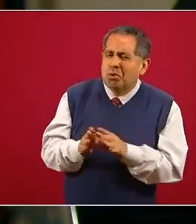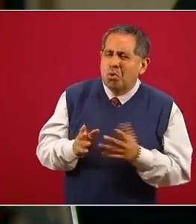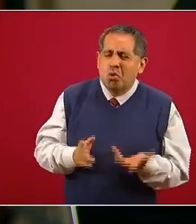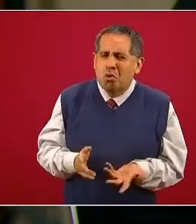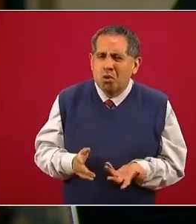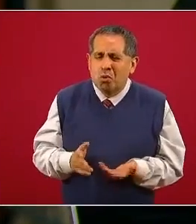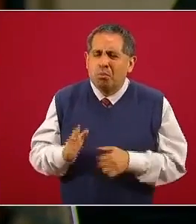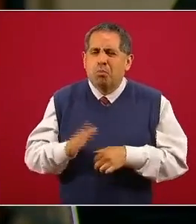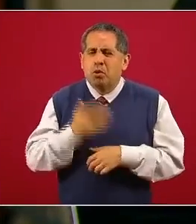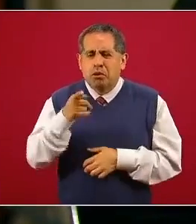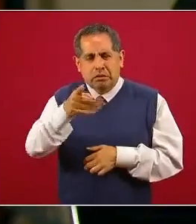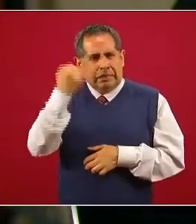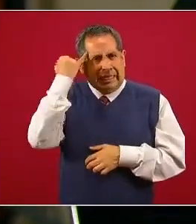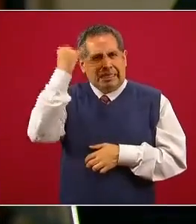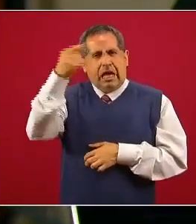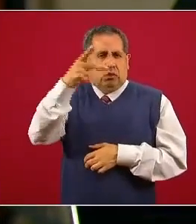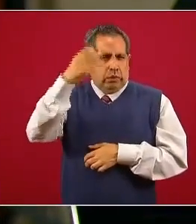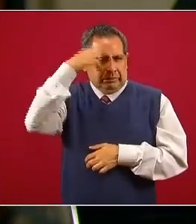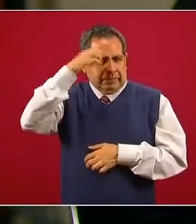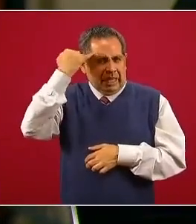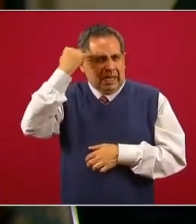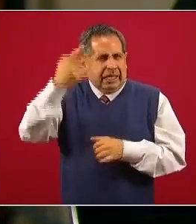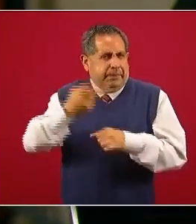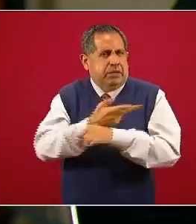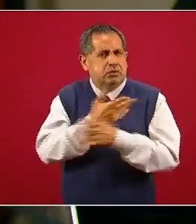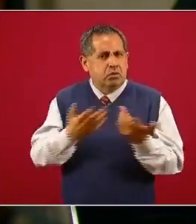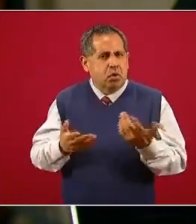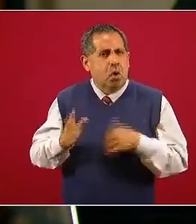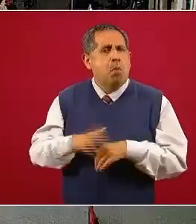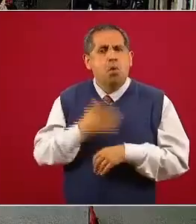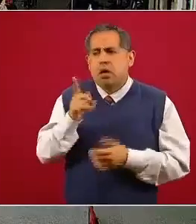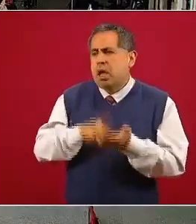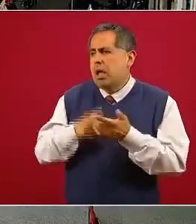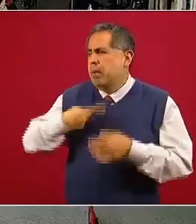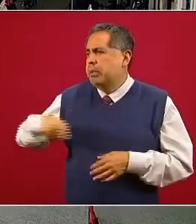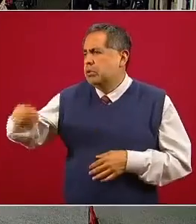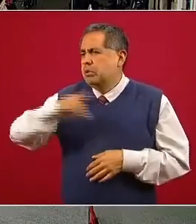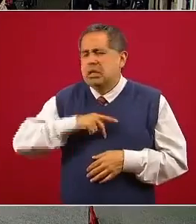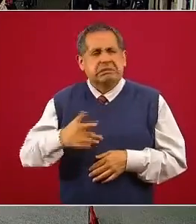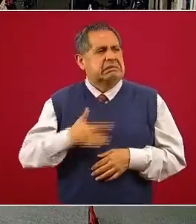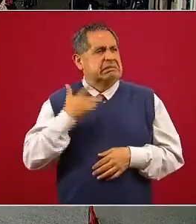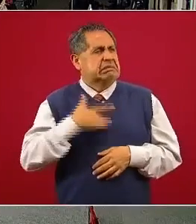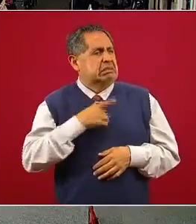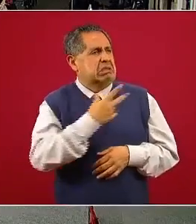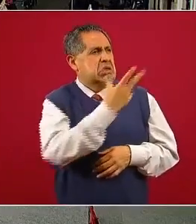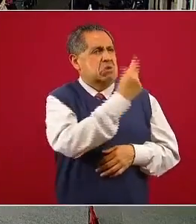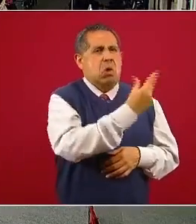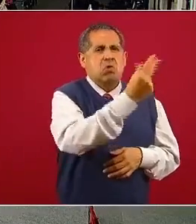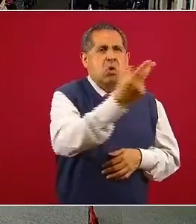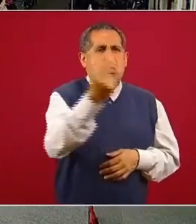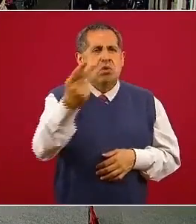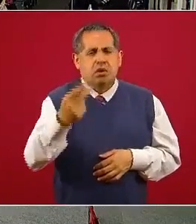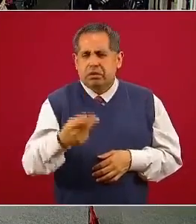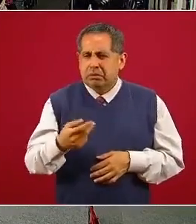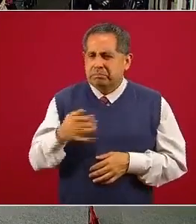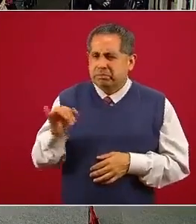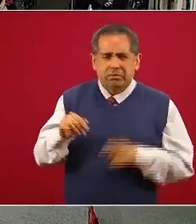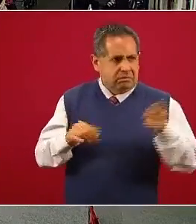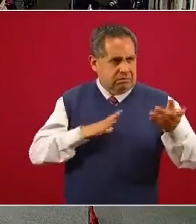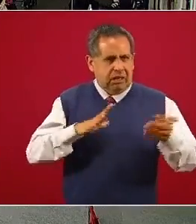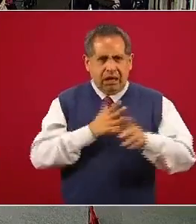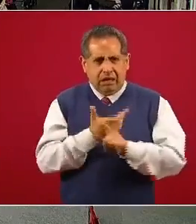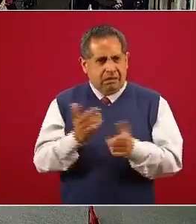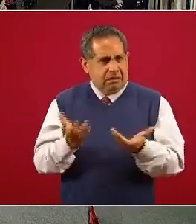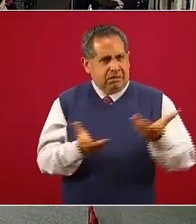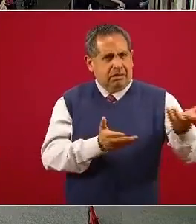¿qué era desde su experiencia lo que provocaba esta sensación de que la gente sintiera en